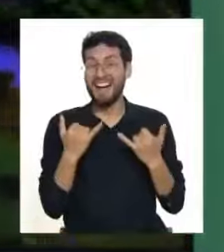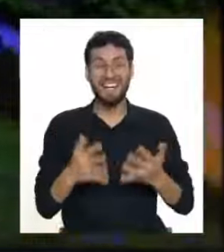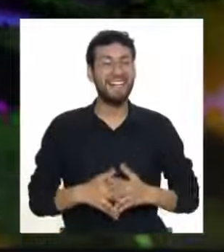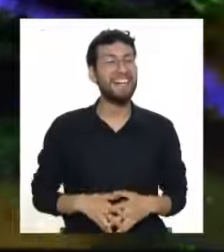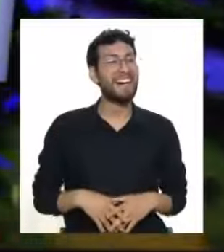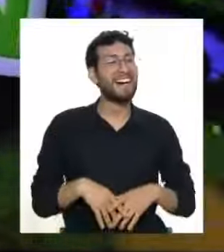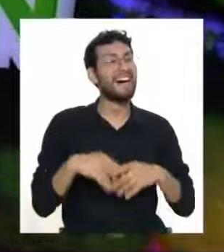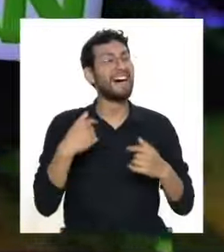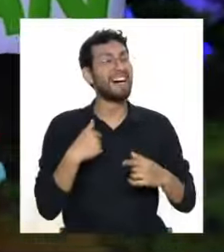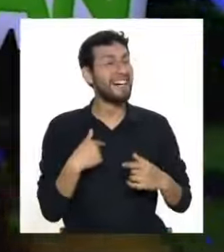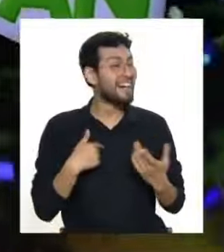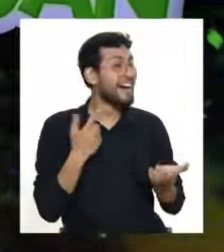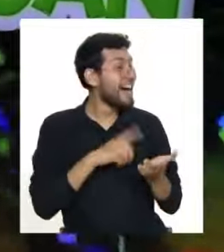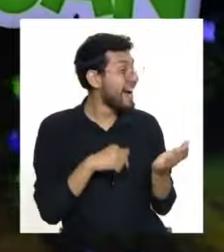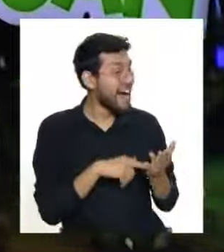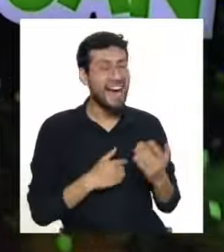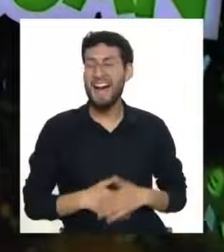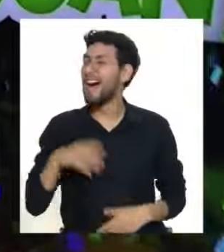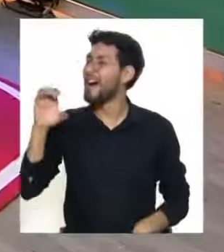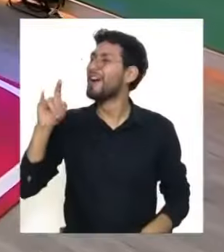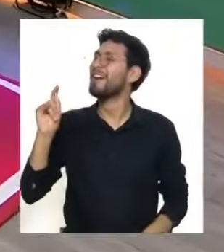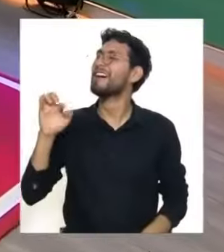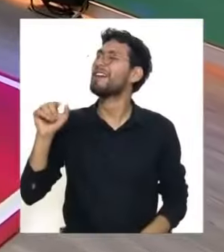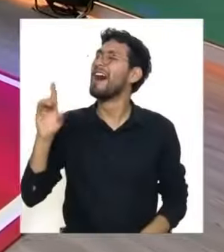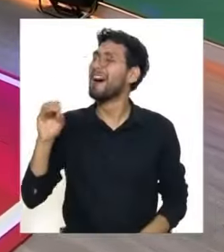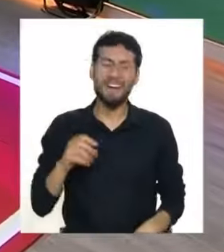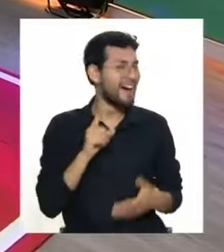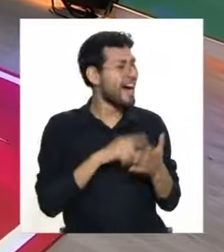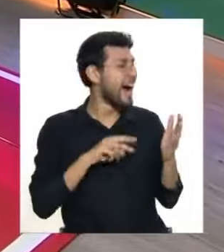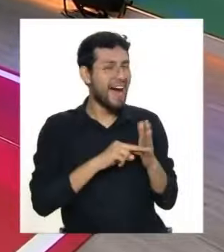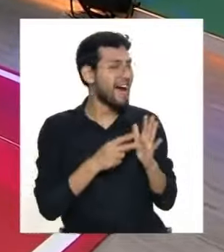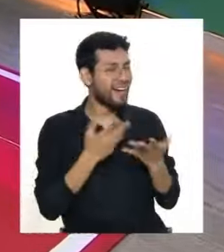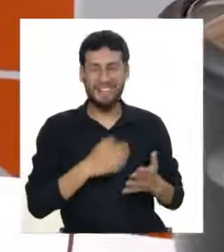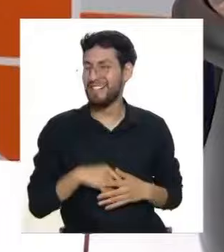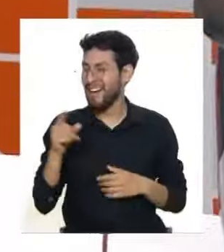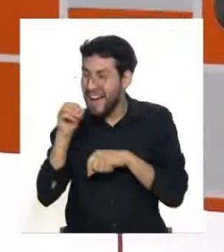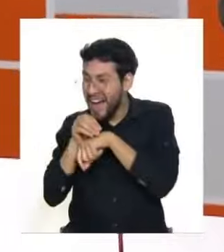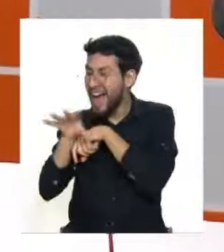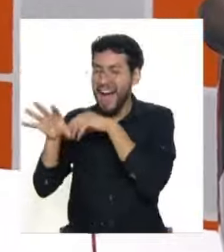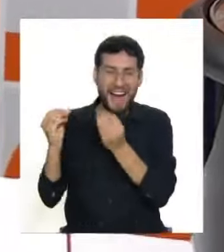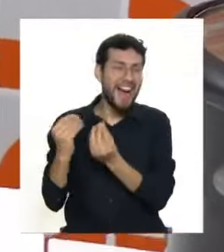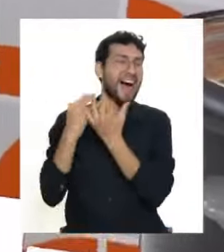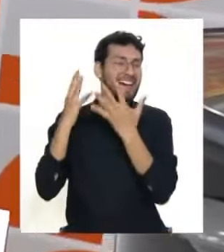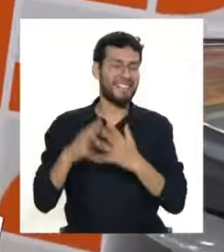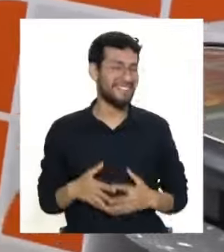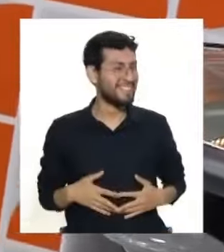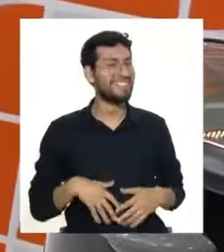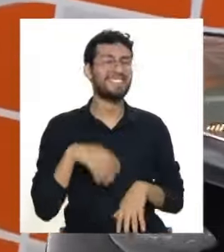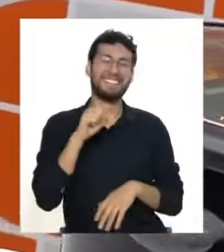vuelto. ¿Me han qué dices? Te han cutipado en la selva, ¿no? ¿Qué es eso? No lo sé. Contagiado, pues.